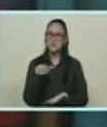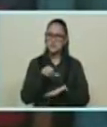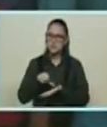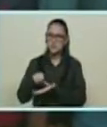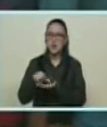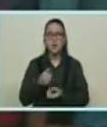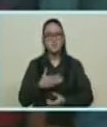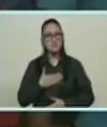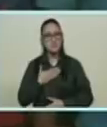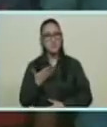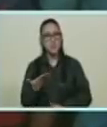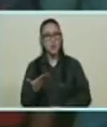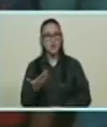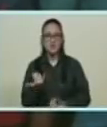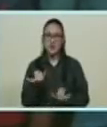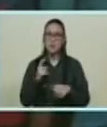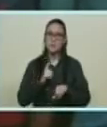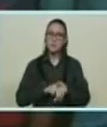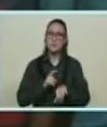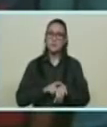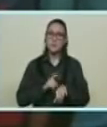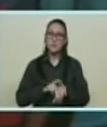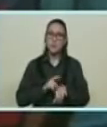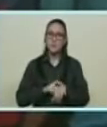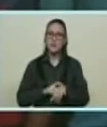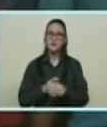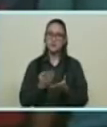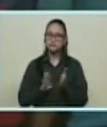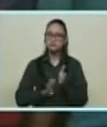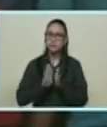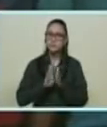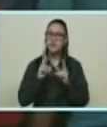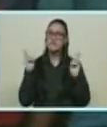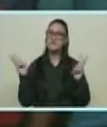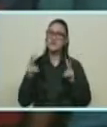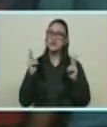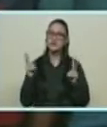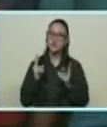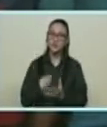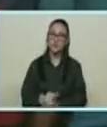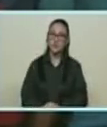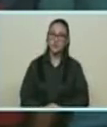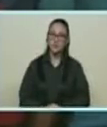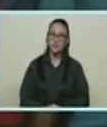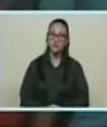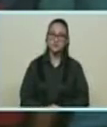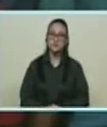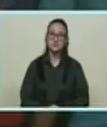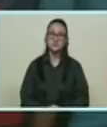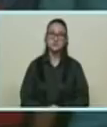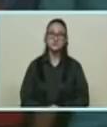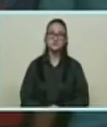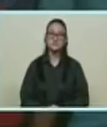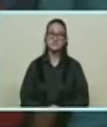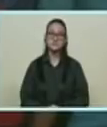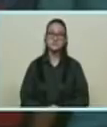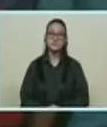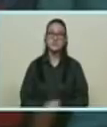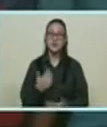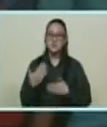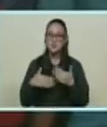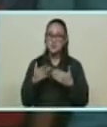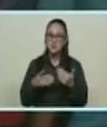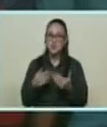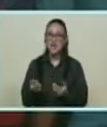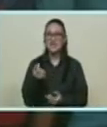que puede venir en este momento de avanzada victoriosa, bueno, a apalancar la producción